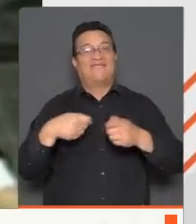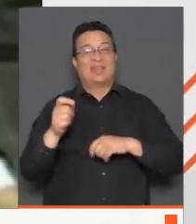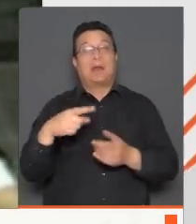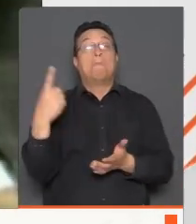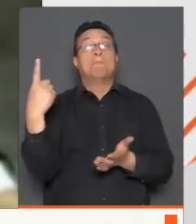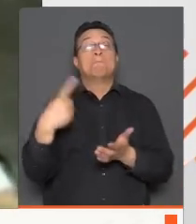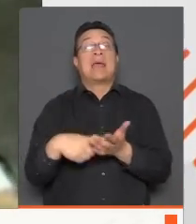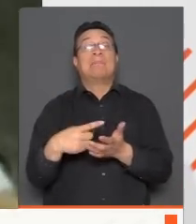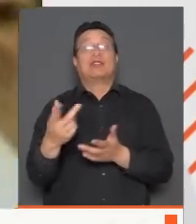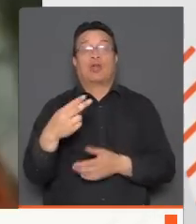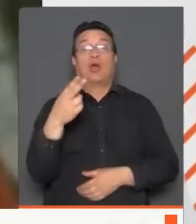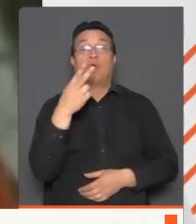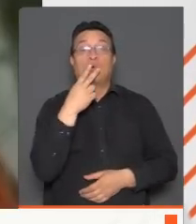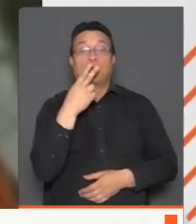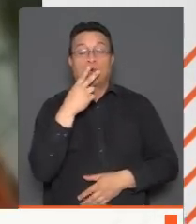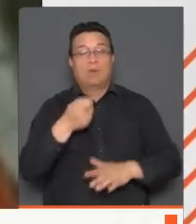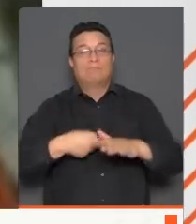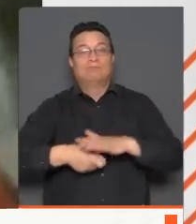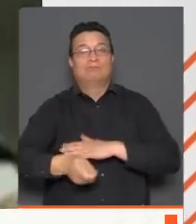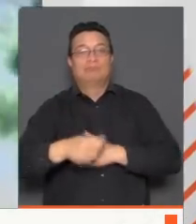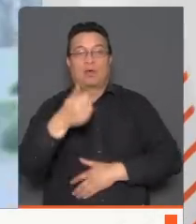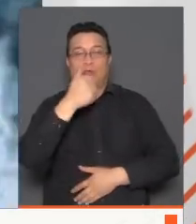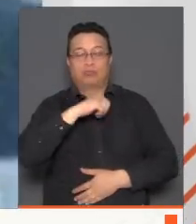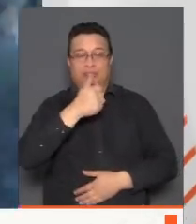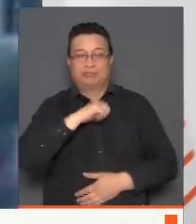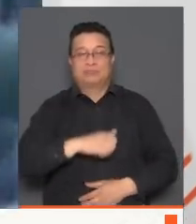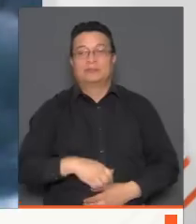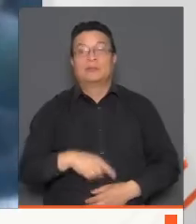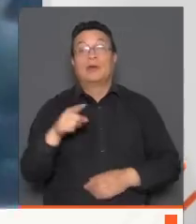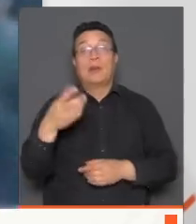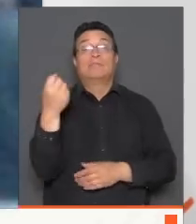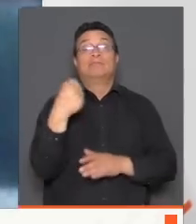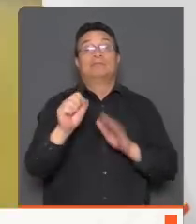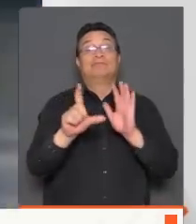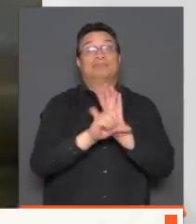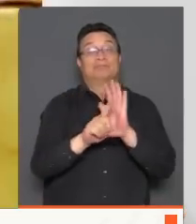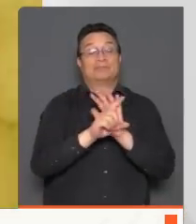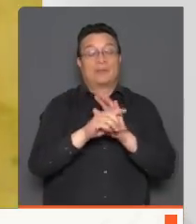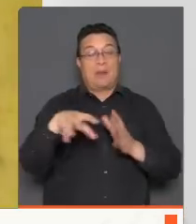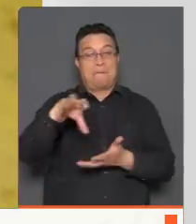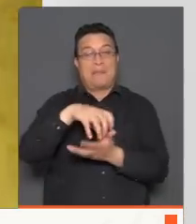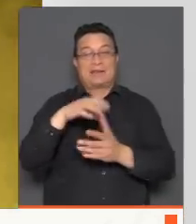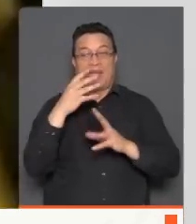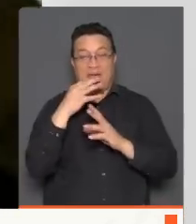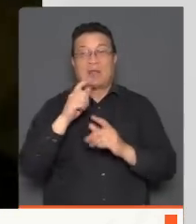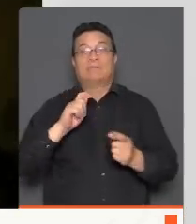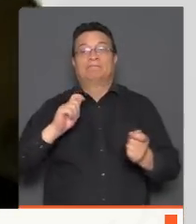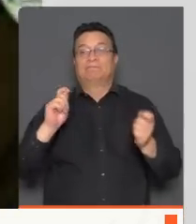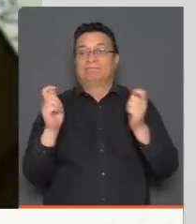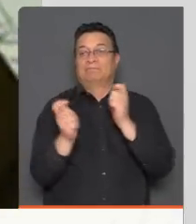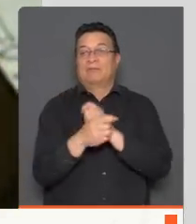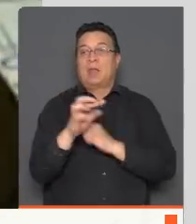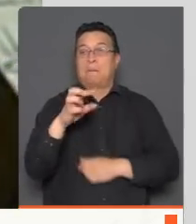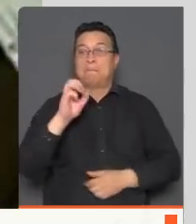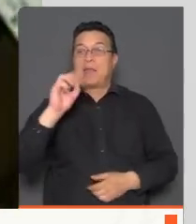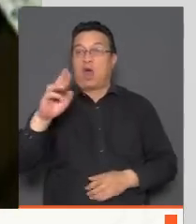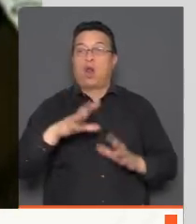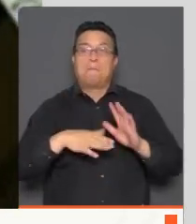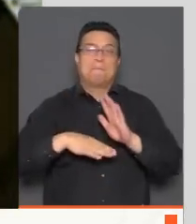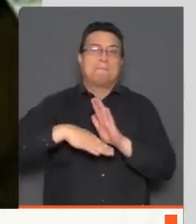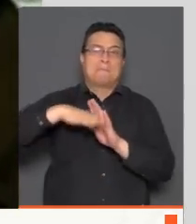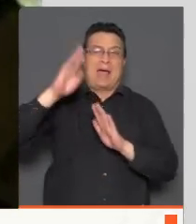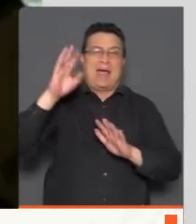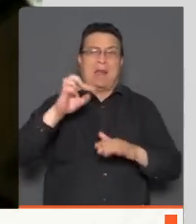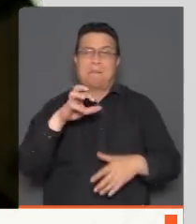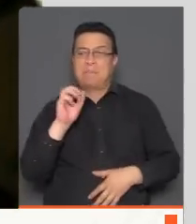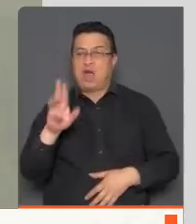1.000 pesos de cigarros de contrabando. Esos mismos años, la delincuencia en Plaza de Armas daría un giro peor, muchísimo peor, y que